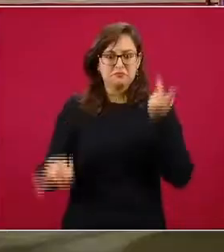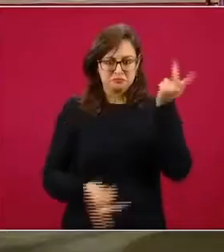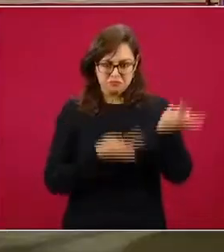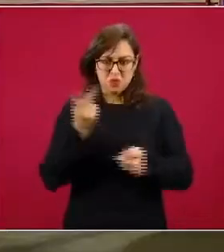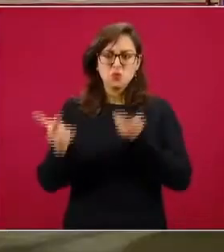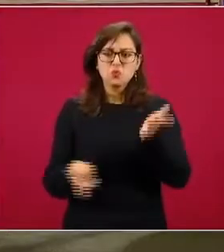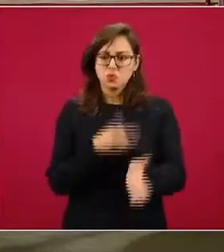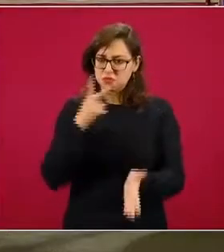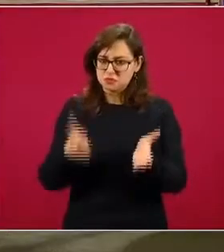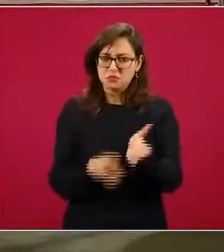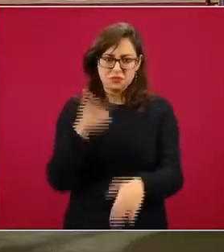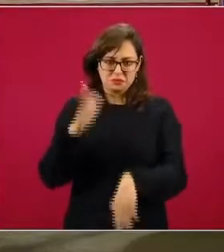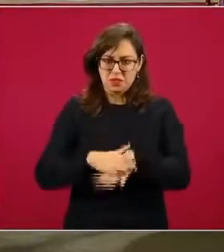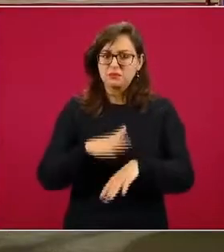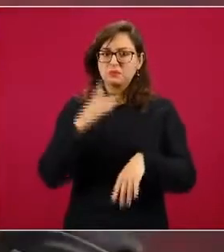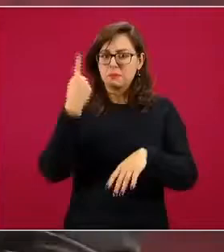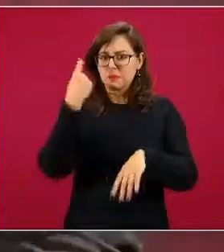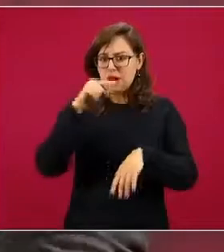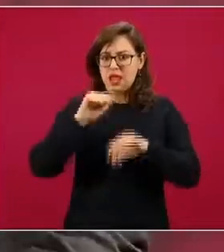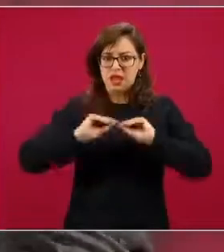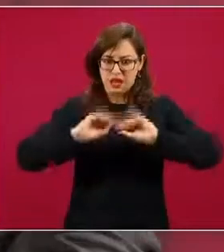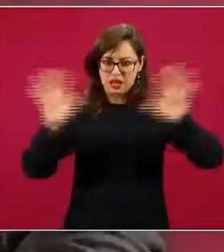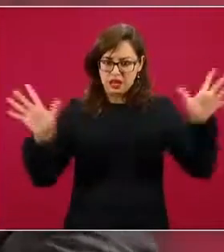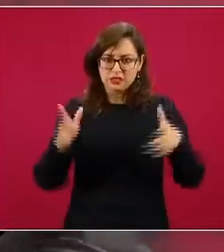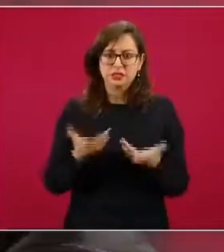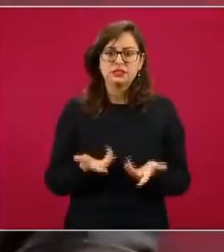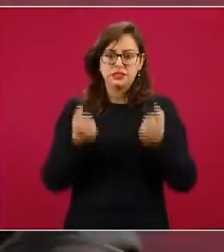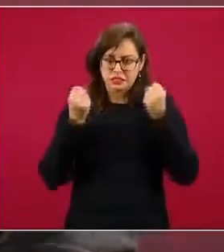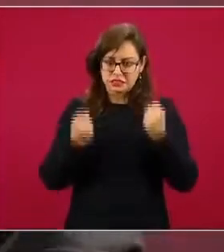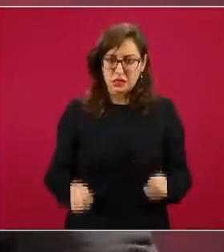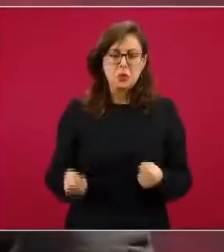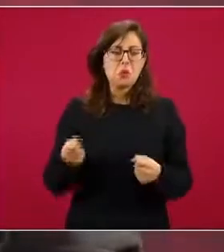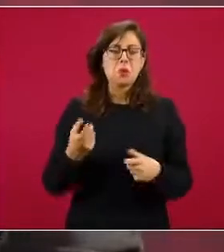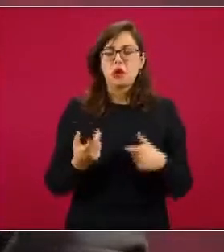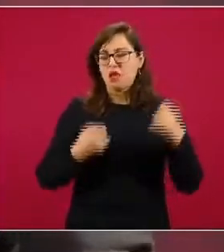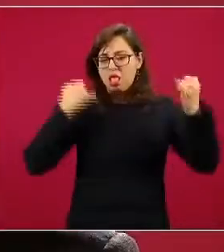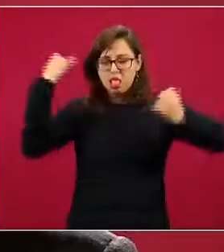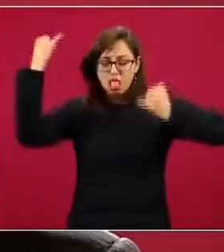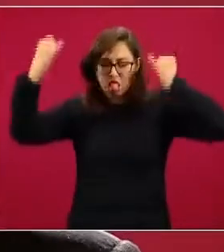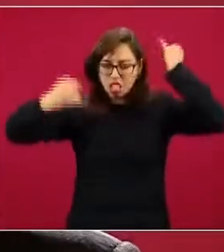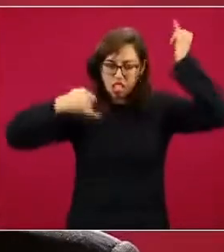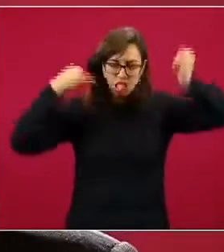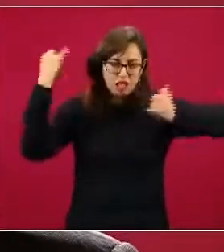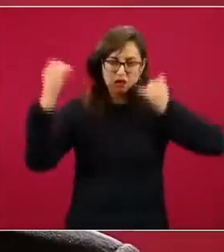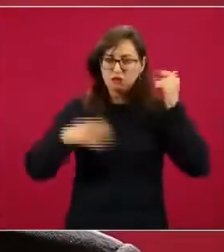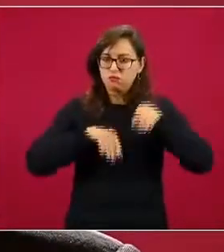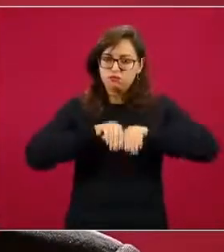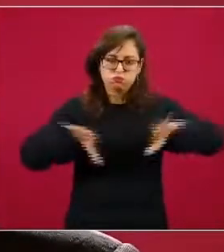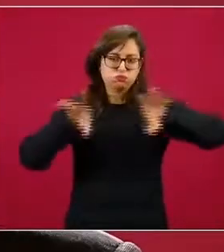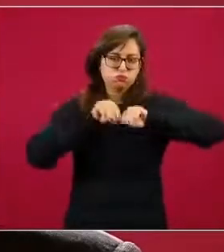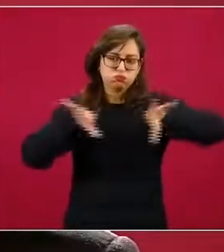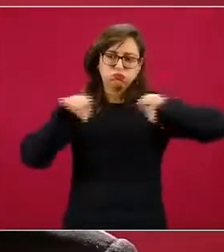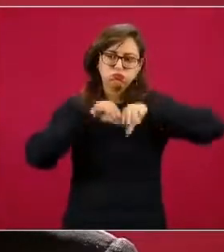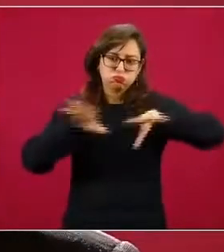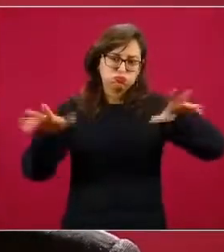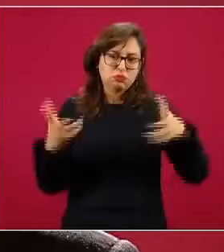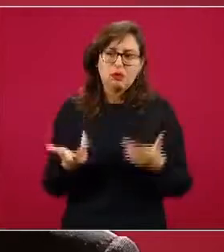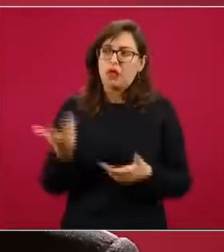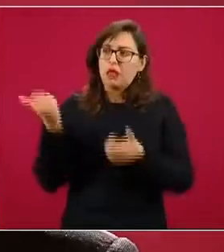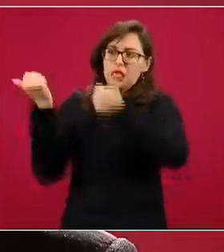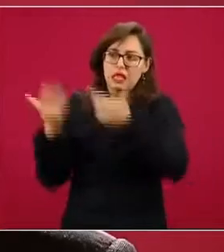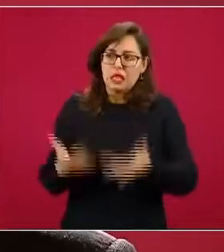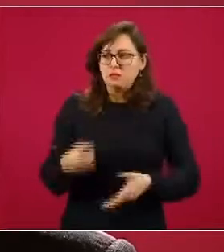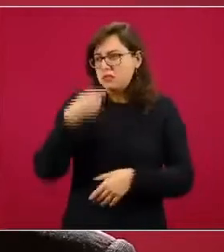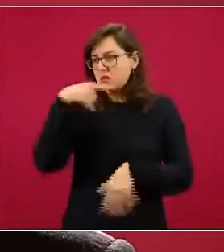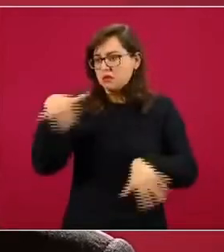favor, esto tiene que quedar muy claro y seguramente aparecerá especulación de que queremos importar medicamentos de baja calidad. Sepan ustedes que esto